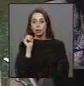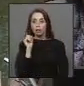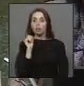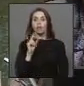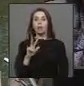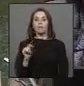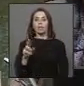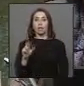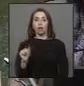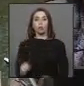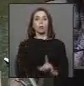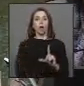Vitacurio y Lobarnechea. Gracias.